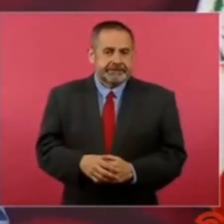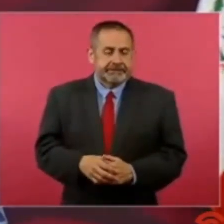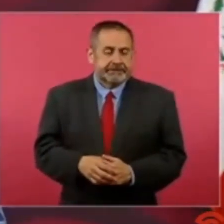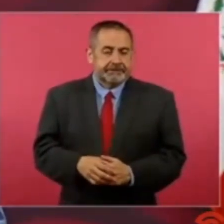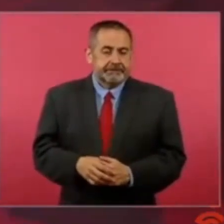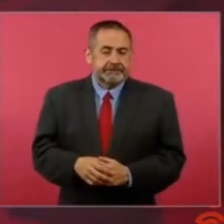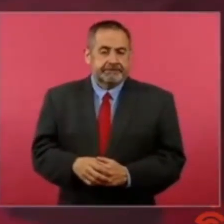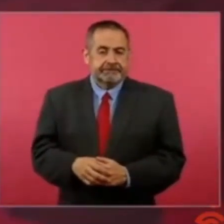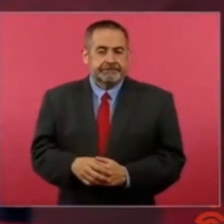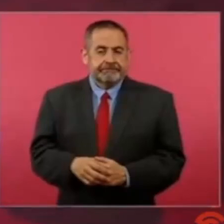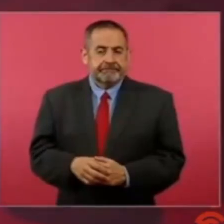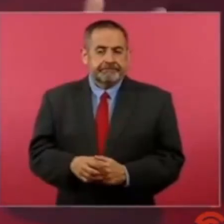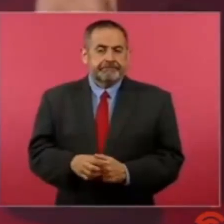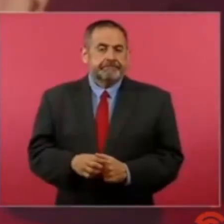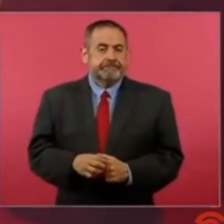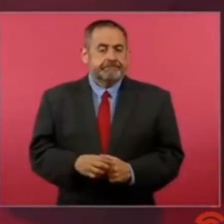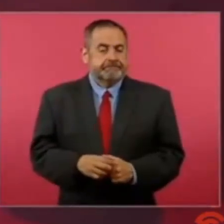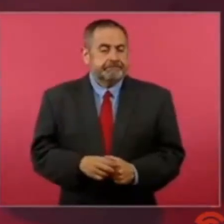Y